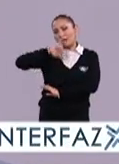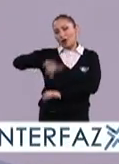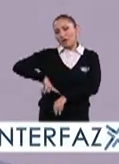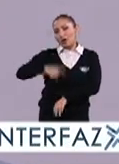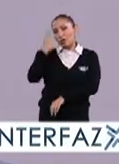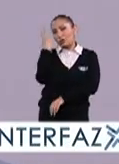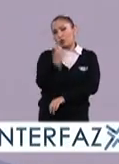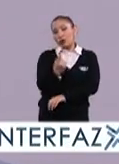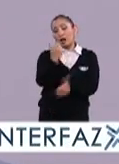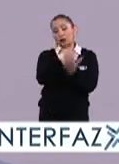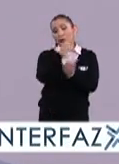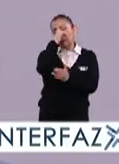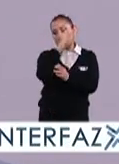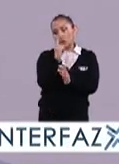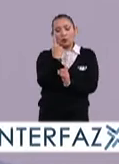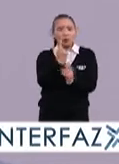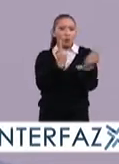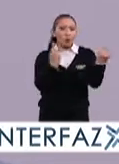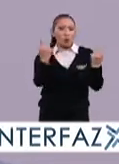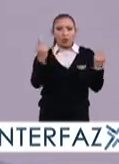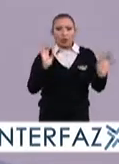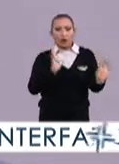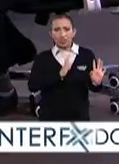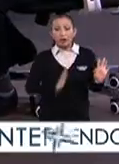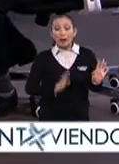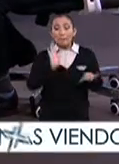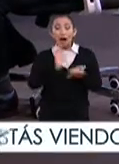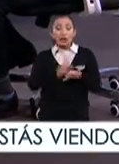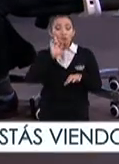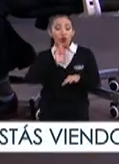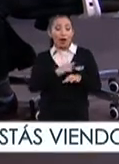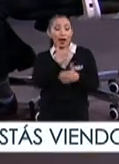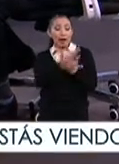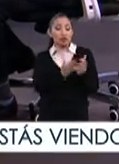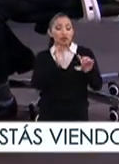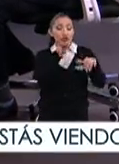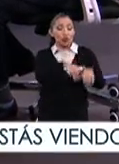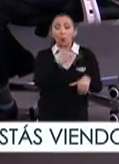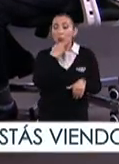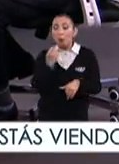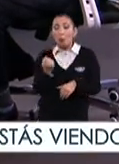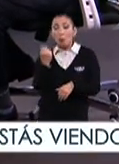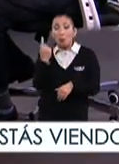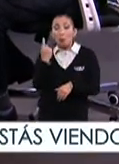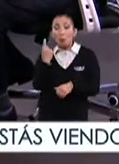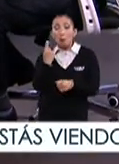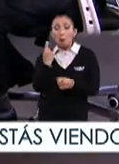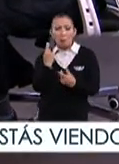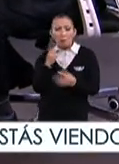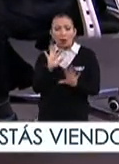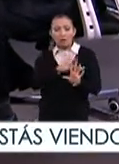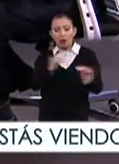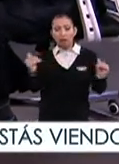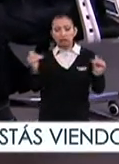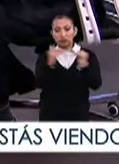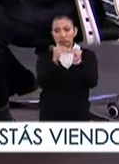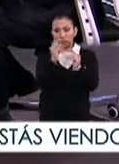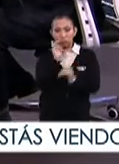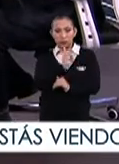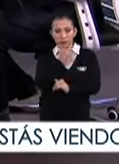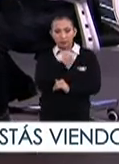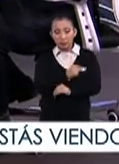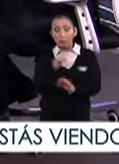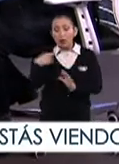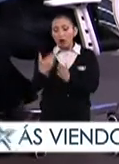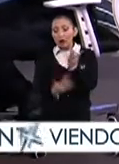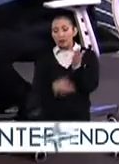que en el caso de la Ciudad de México fue excepcional, que tuvimos más mujeres registradas que hombres, y de esta manera se logró llegar a la paridad. Pero no solamente en